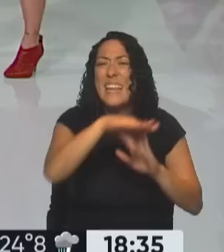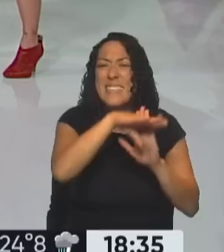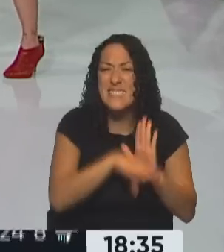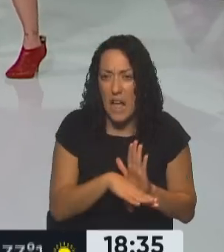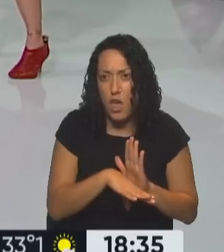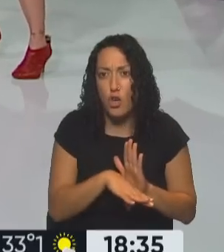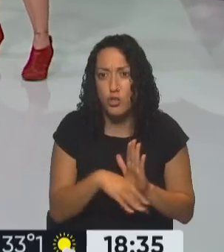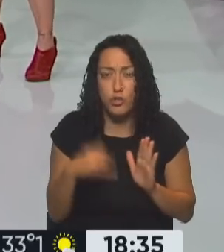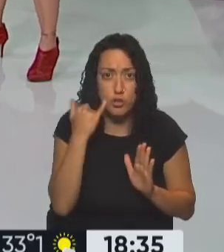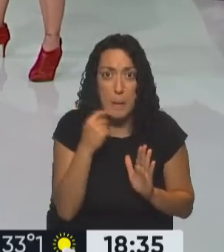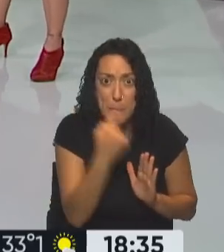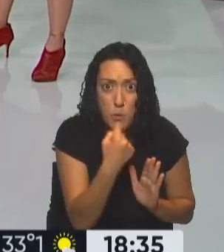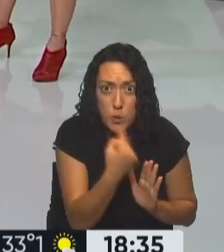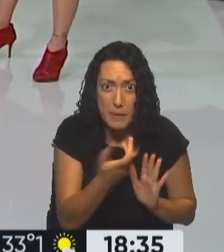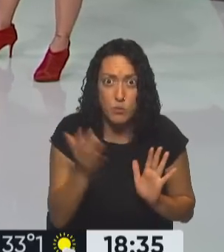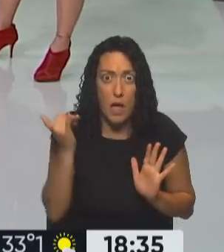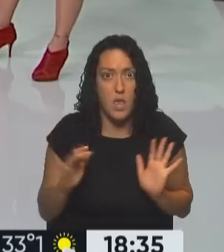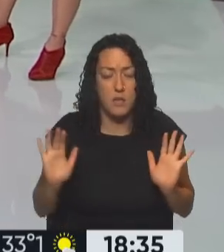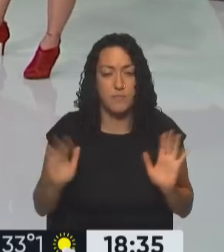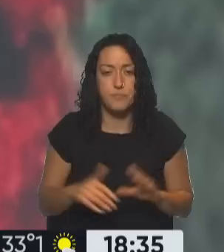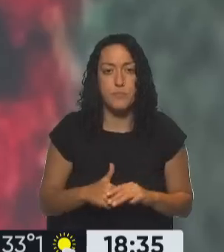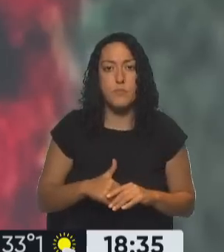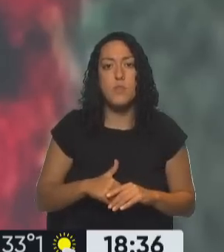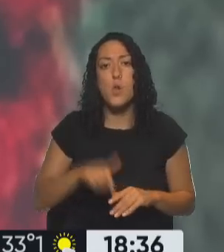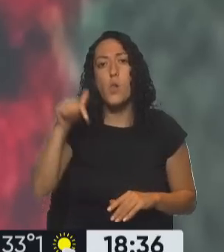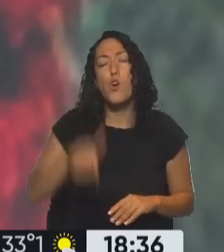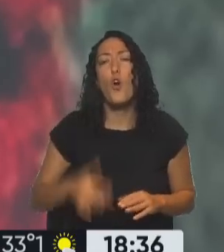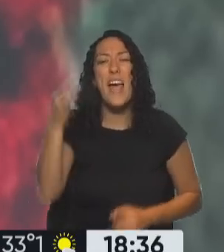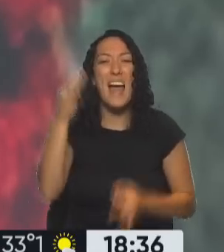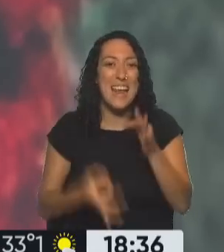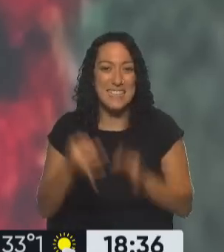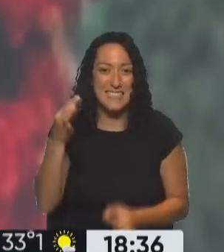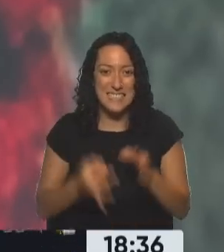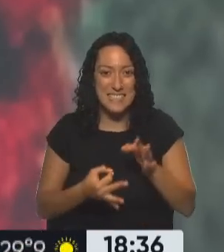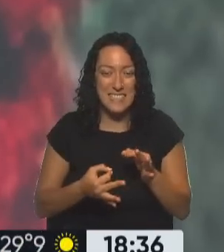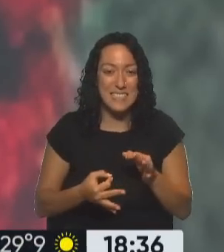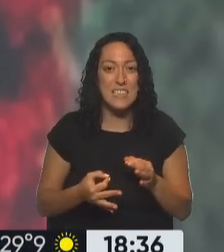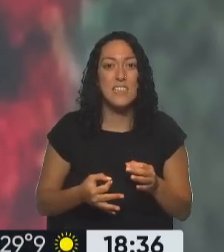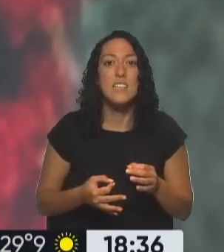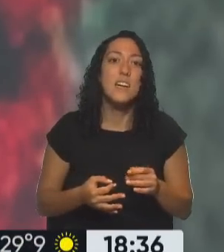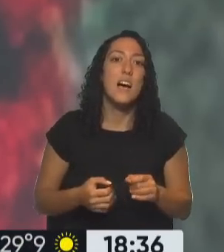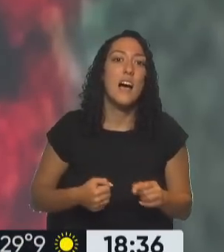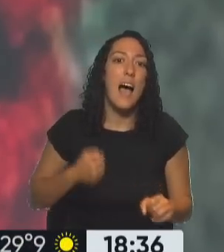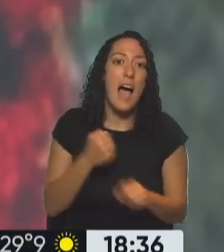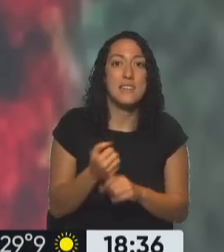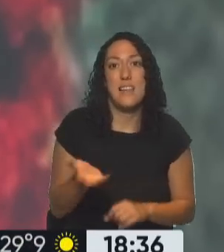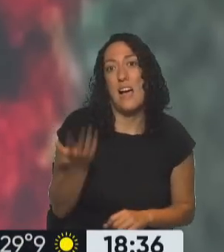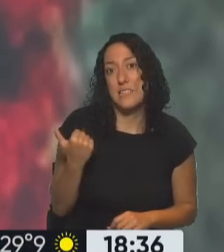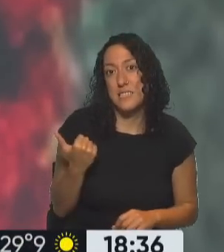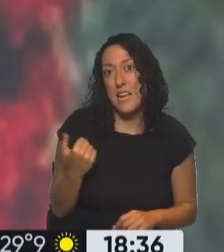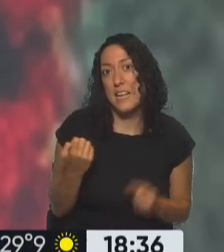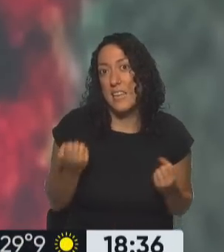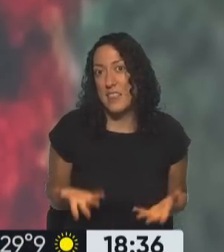ya tengo preguntas para hacer porque lo estoy viendo. ¿Qué es esto? Hoy le hice un análisis busqué cómo estábamos hasta el día de ayer